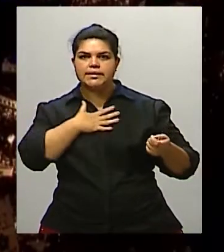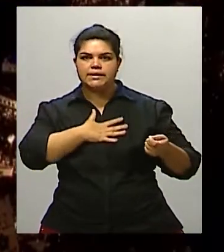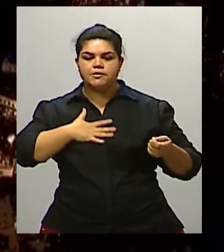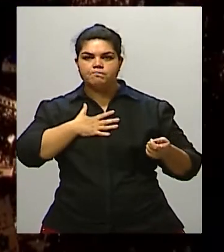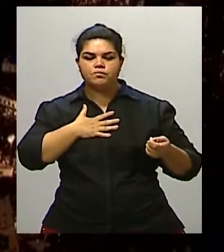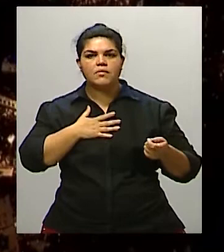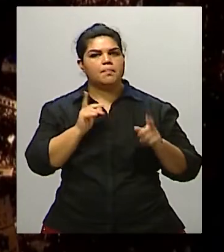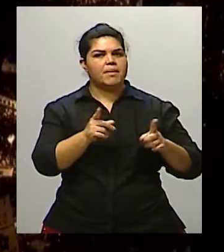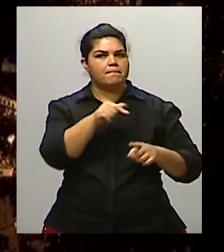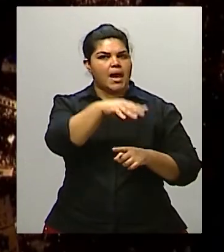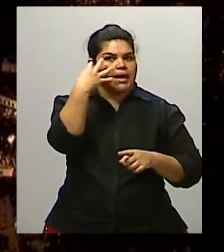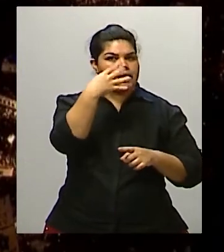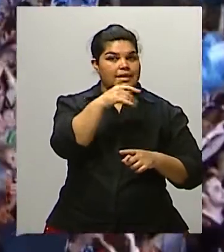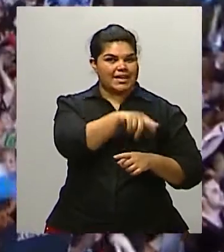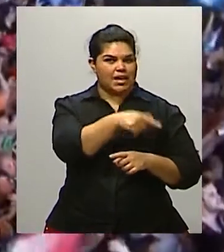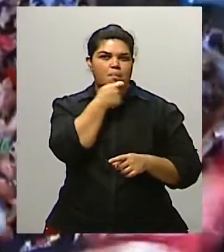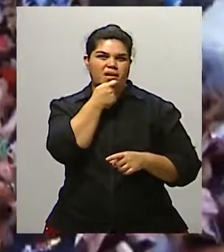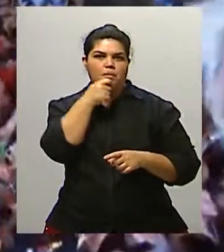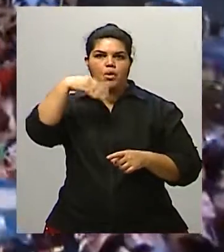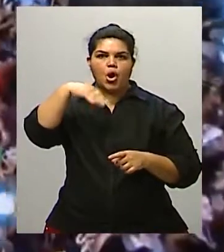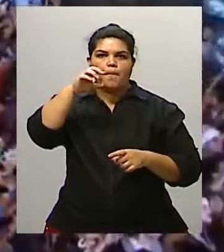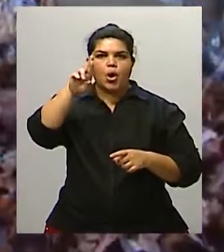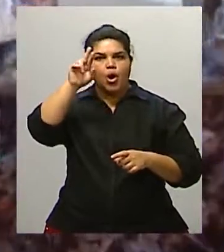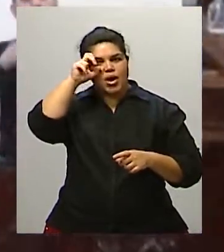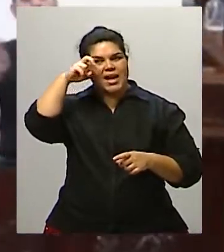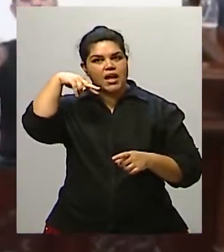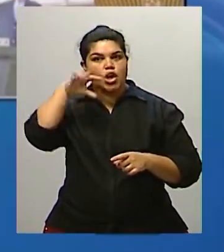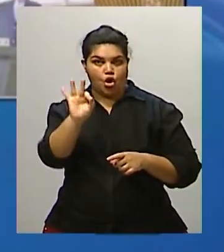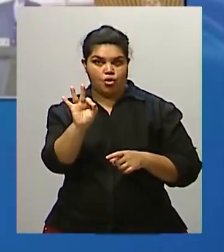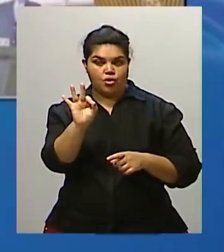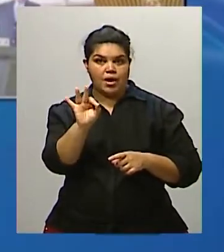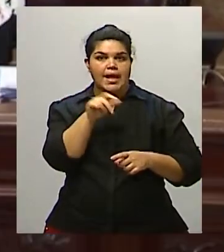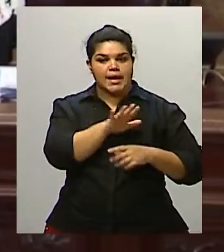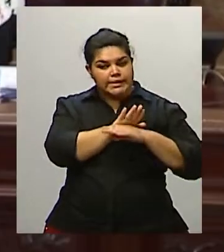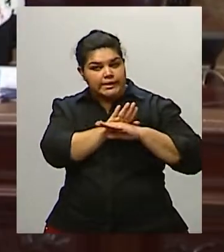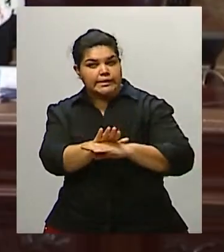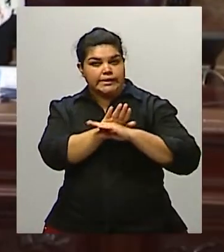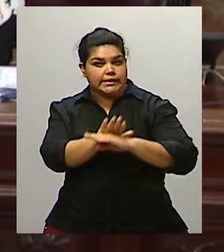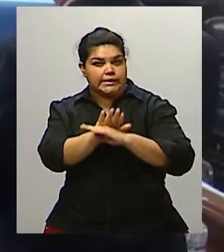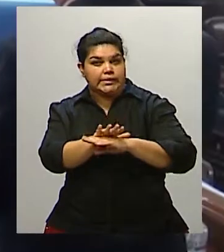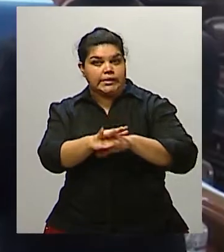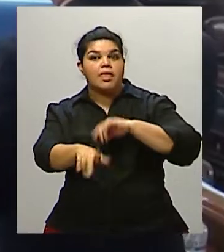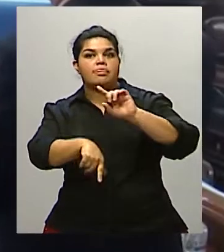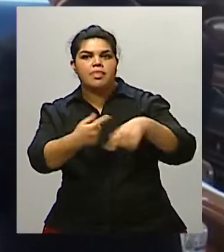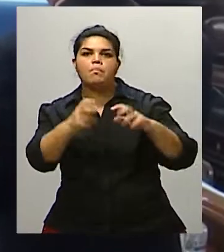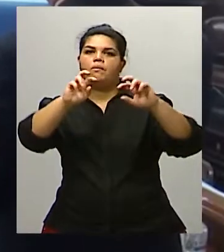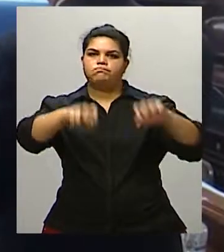hacía Cristina, que lo tenía Moreno, por ejemplo, más allá de los métodos de Moreno, sí, pero presionaba y luego podía sentarse a